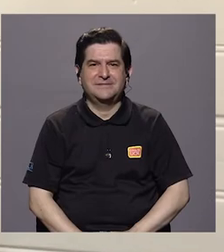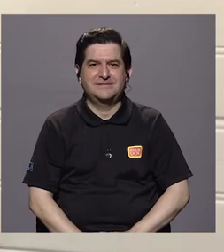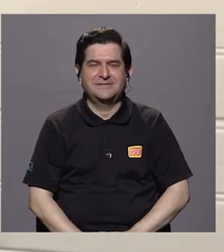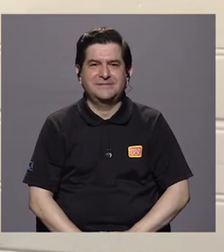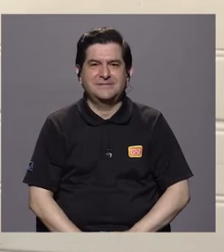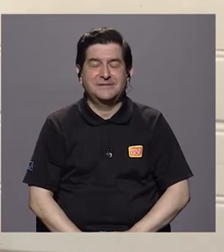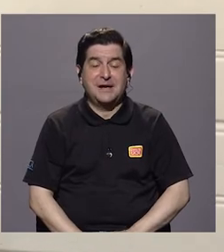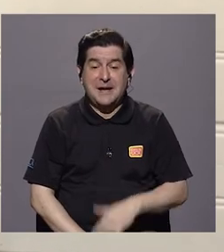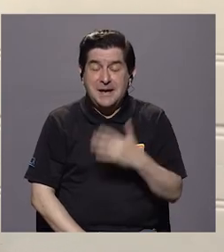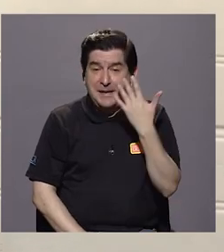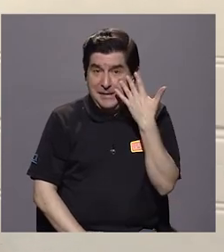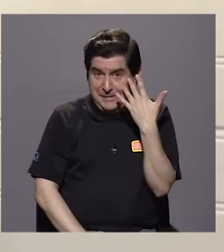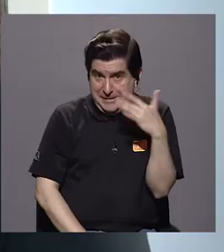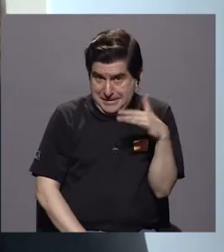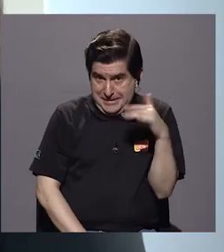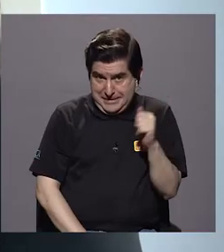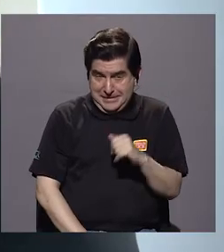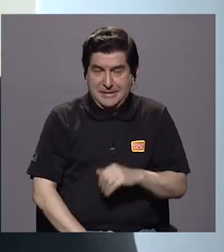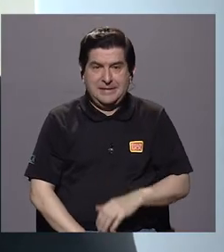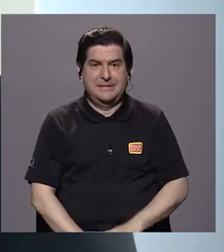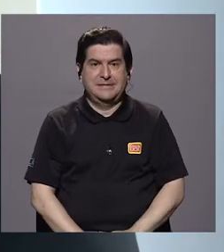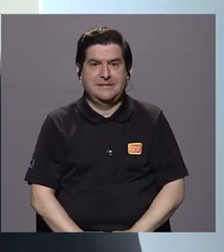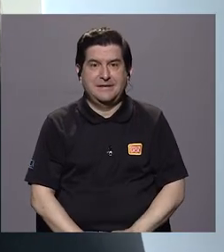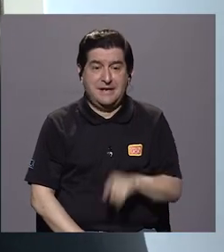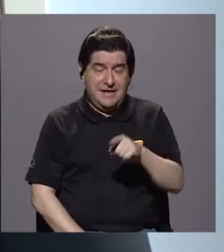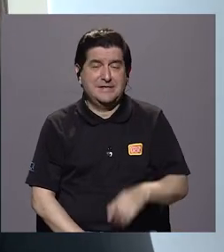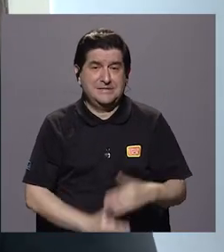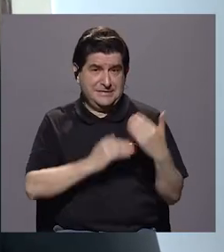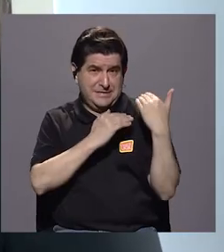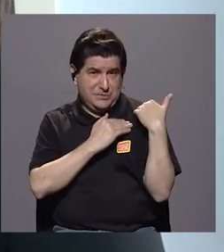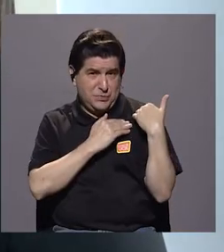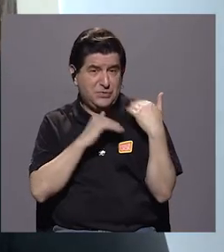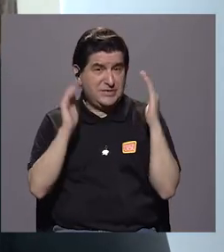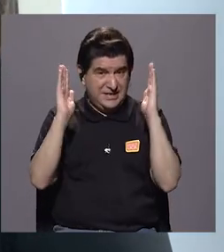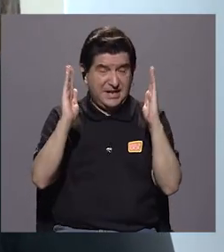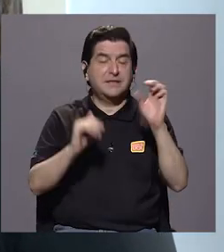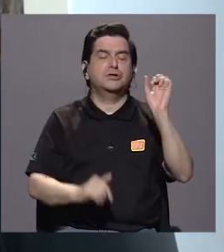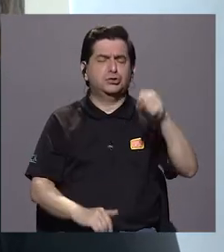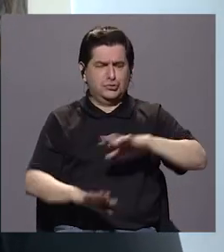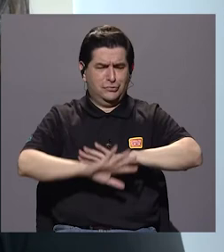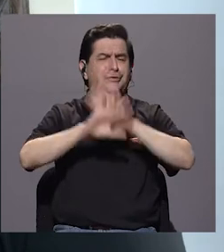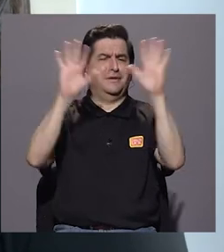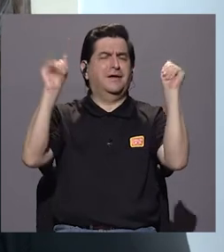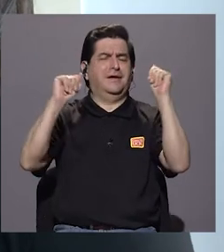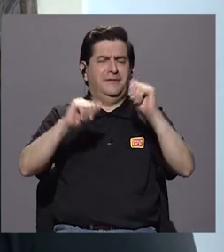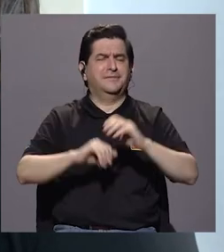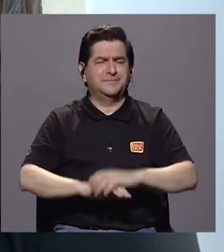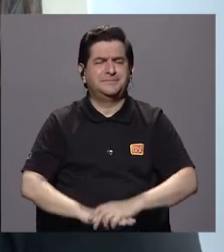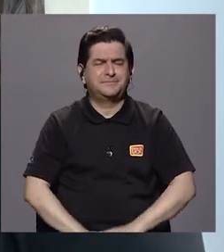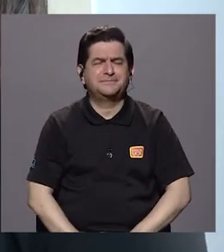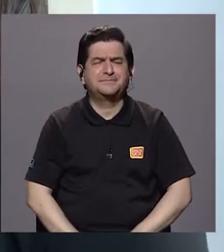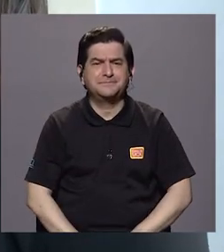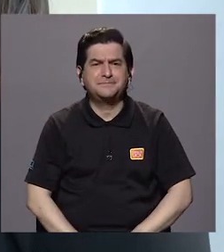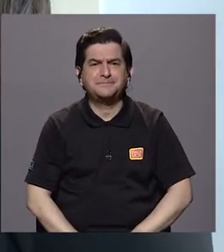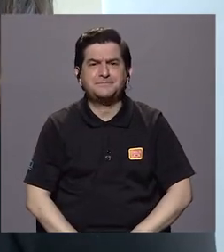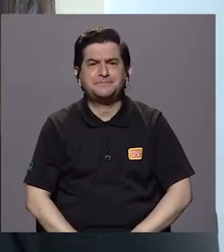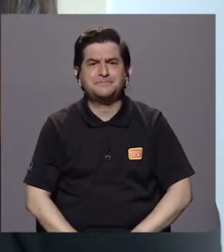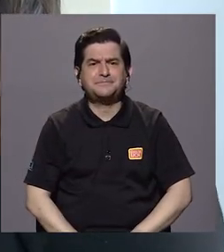Parece que ese aguante fue muy grande. Sí, claro. Muy, muy grande.